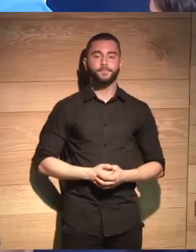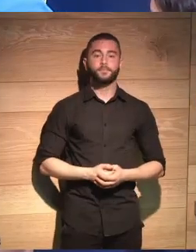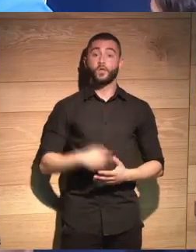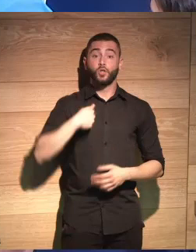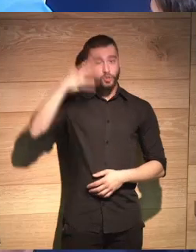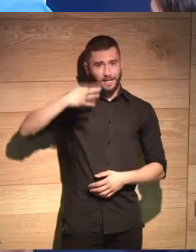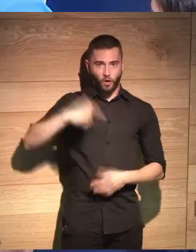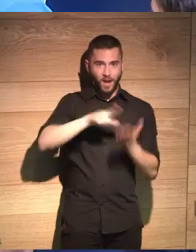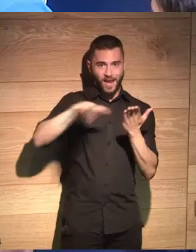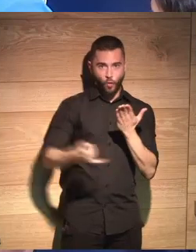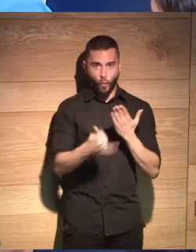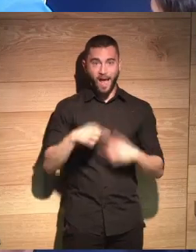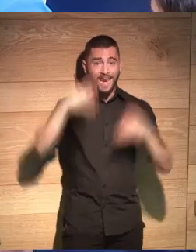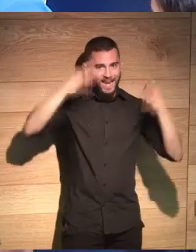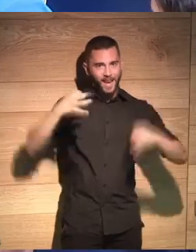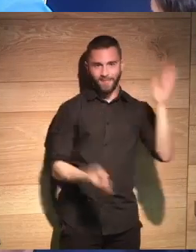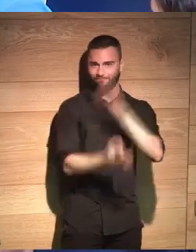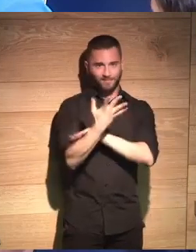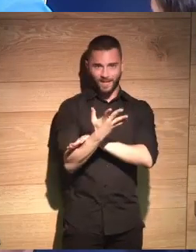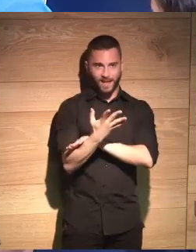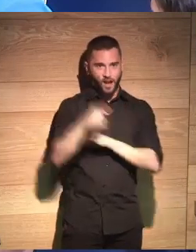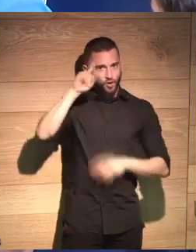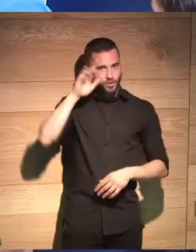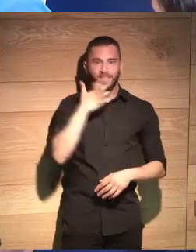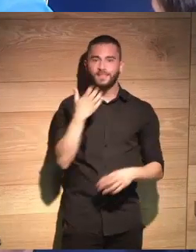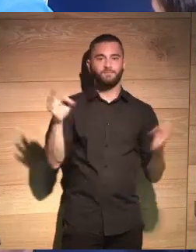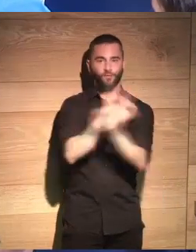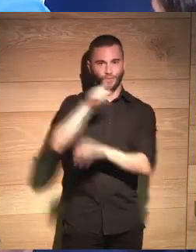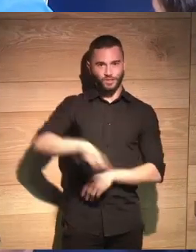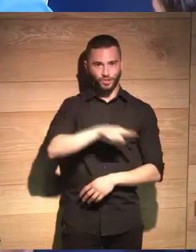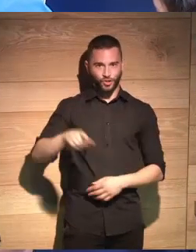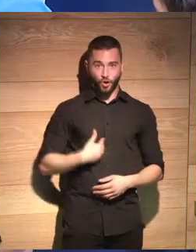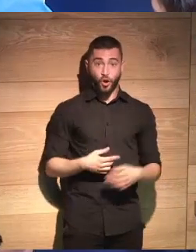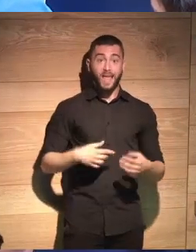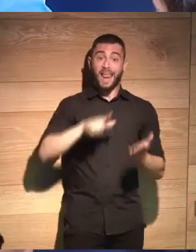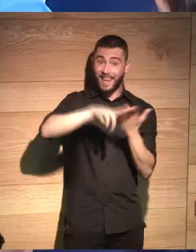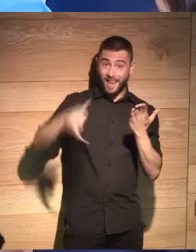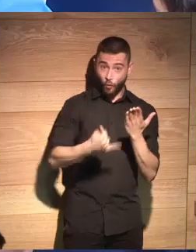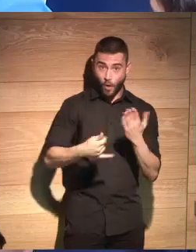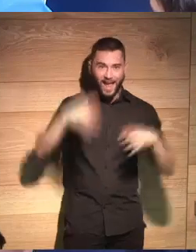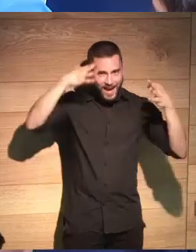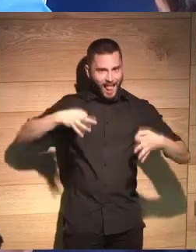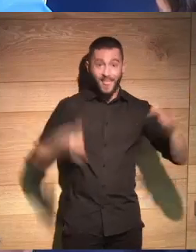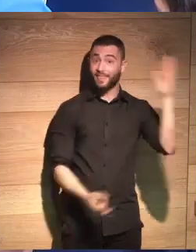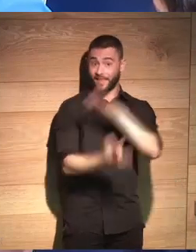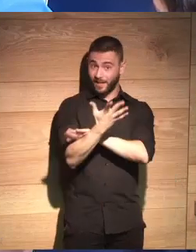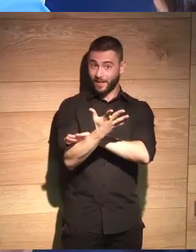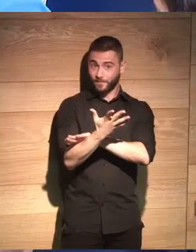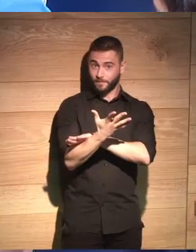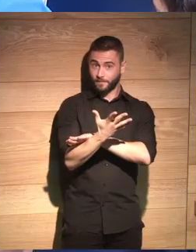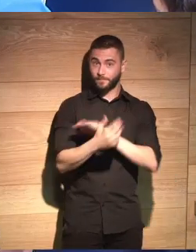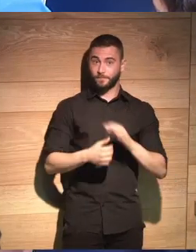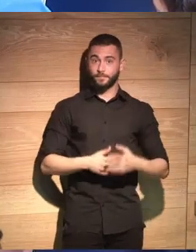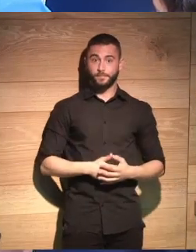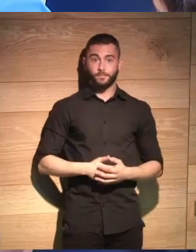Es que yo creo que el lenguaje es el que crea la realidad. No sé si me equivoco un poco. El lenguaje es precisamente el que crea la realidad.